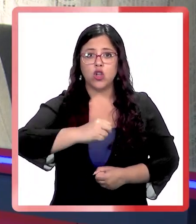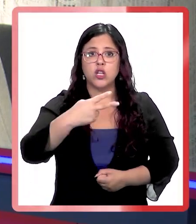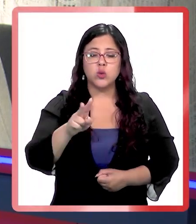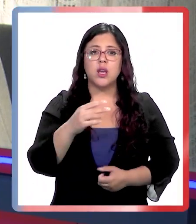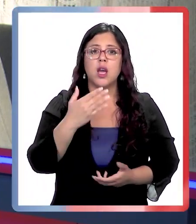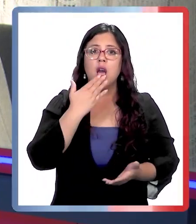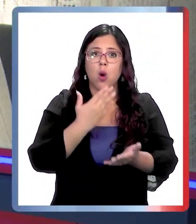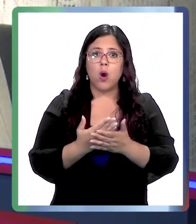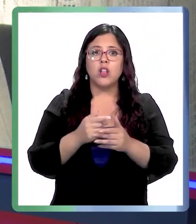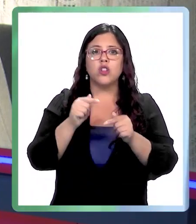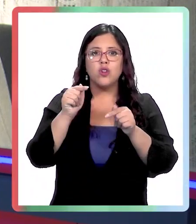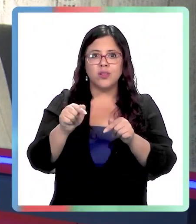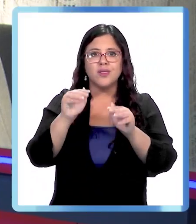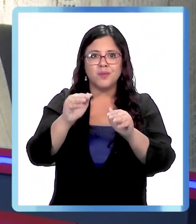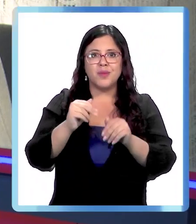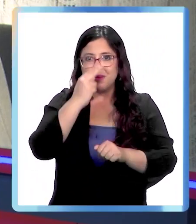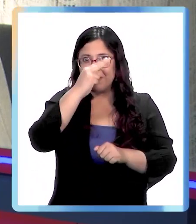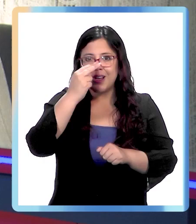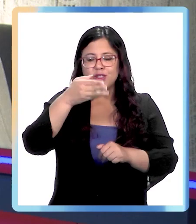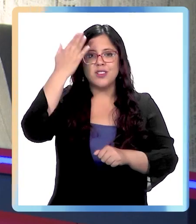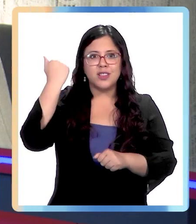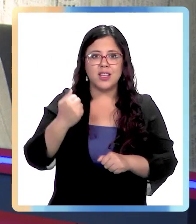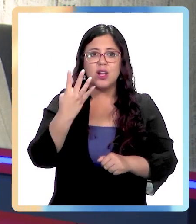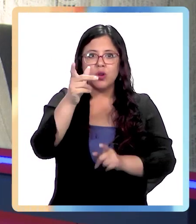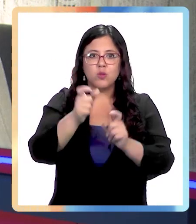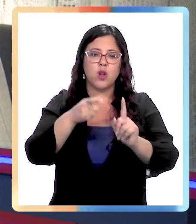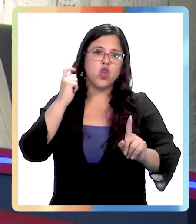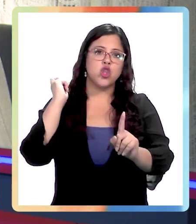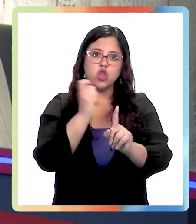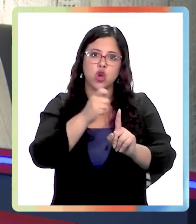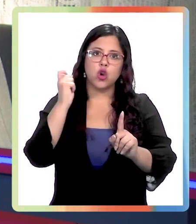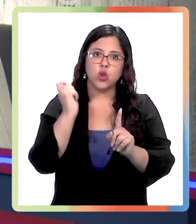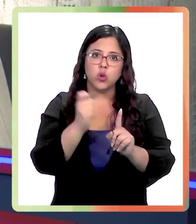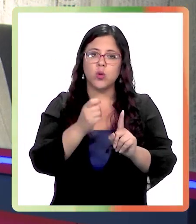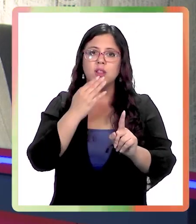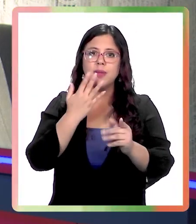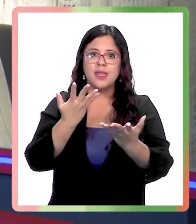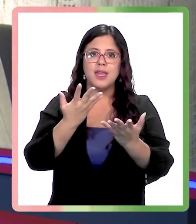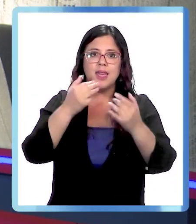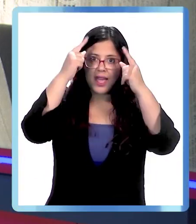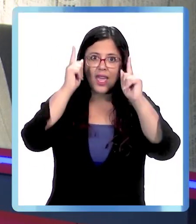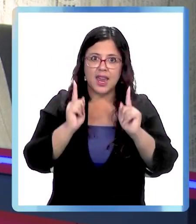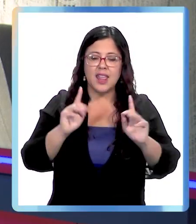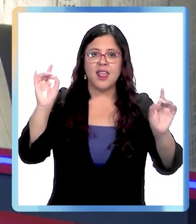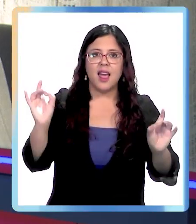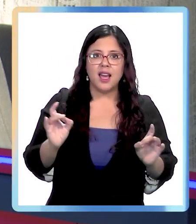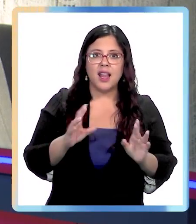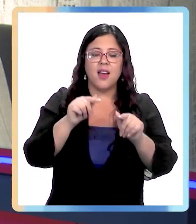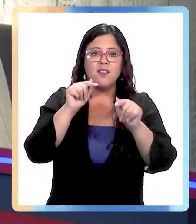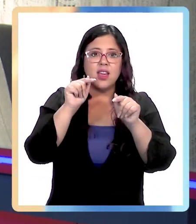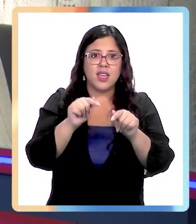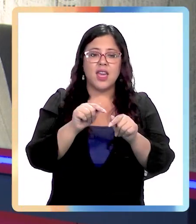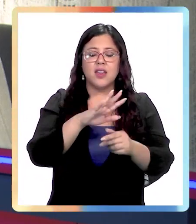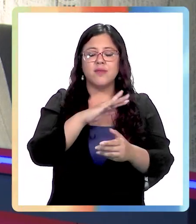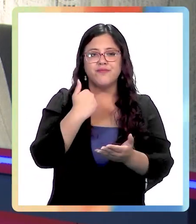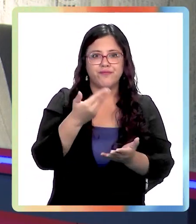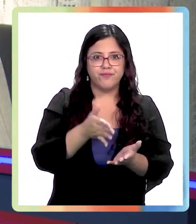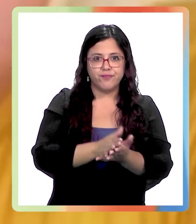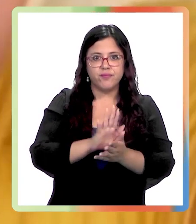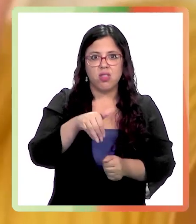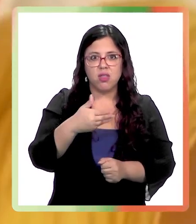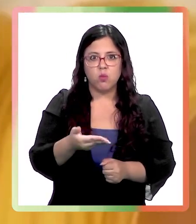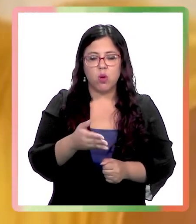el 2 de marzo de ese año, donde 4 sujetos lo torturaron y causaron graves heridas que acabaron con su